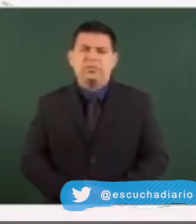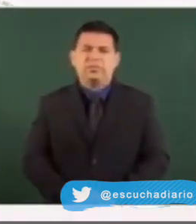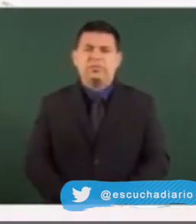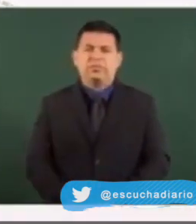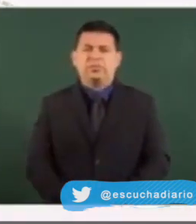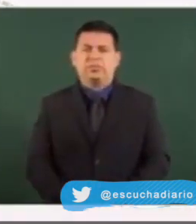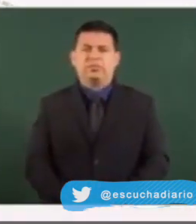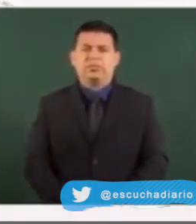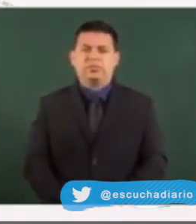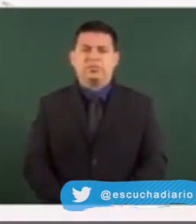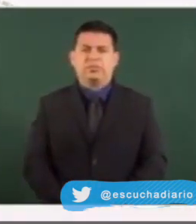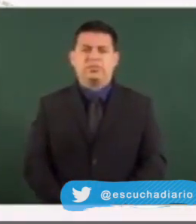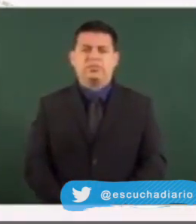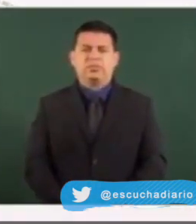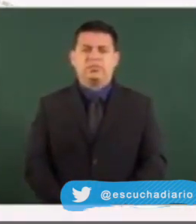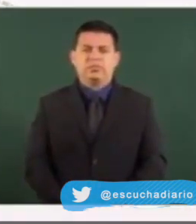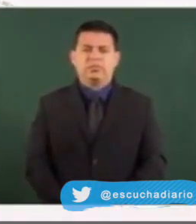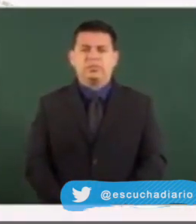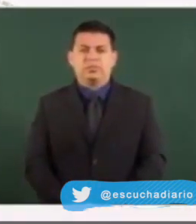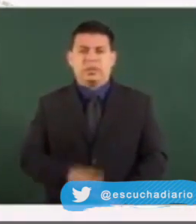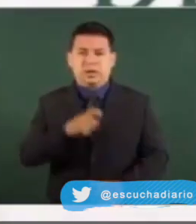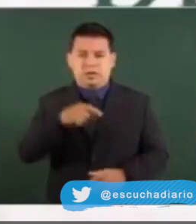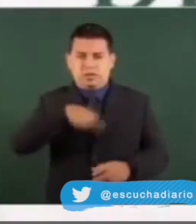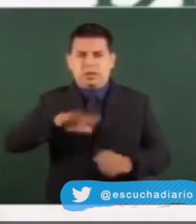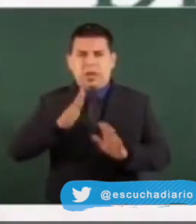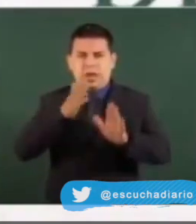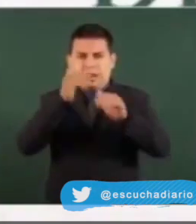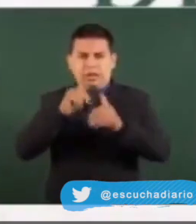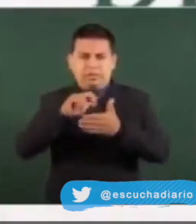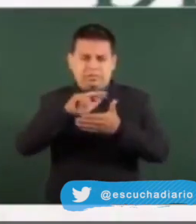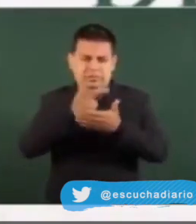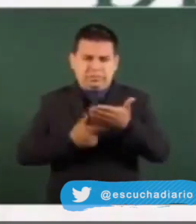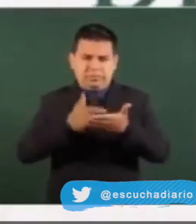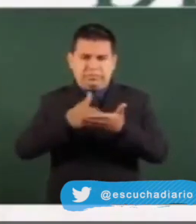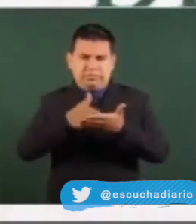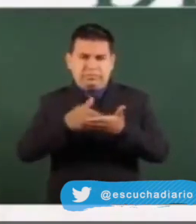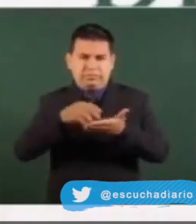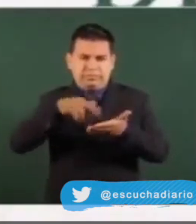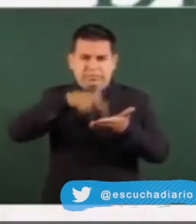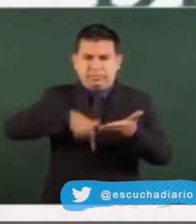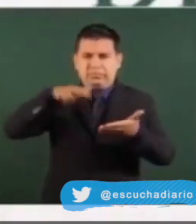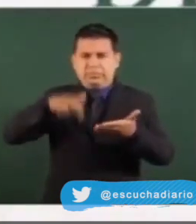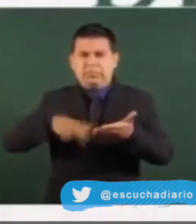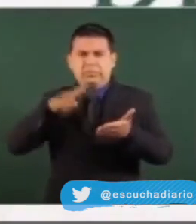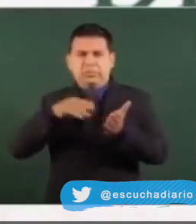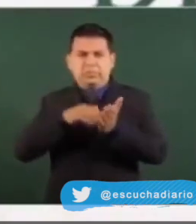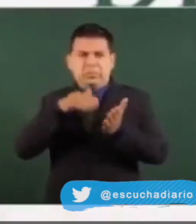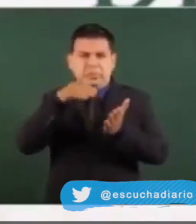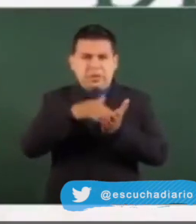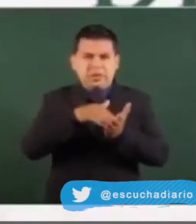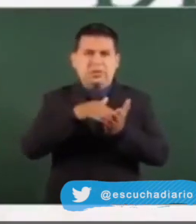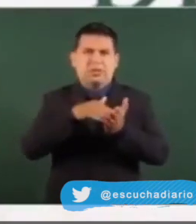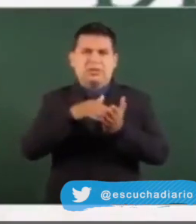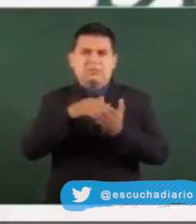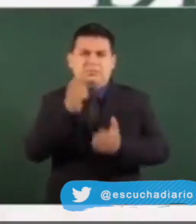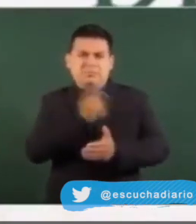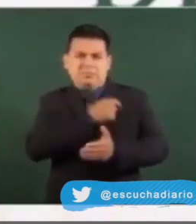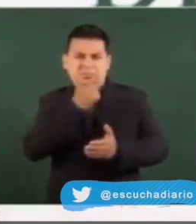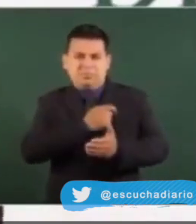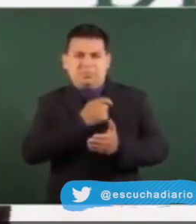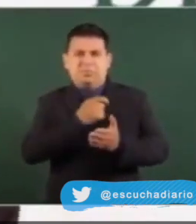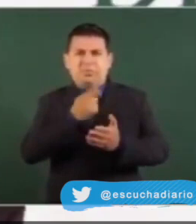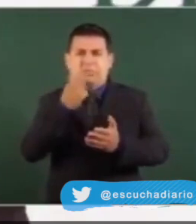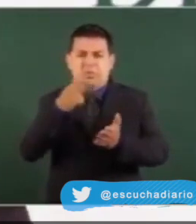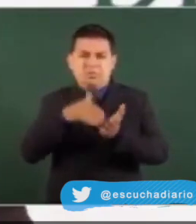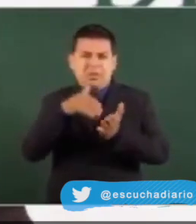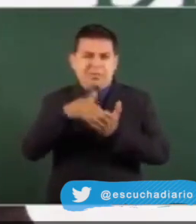Estas 870 mil son parte de un contrato que se hizo a través de Birmex por 2 millones de vacunas, 2 millones de